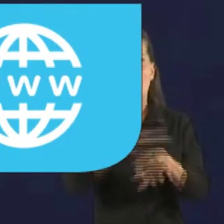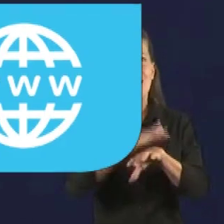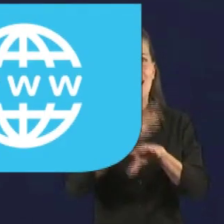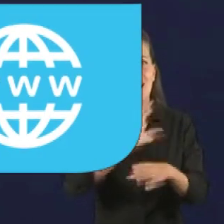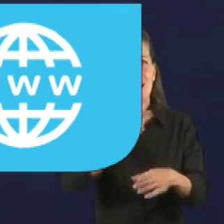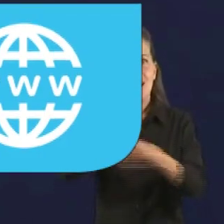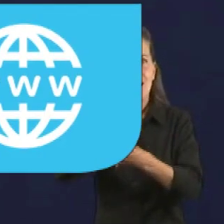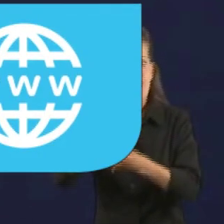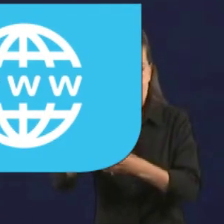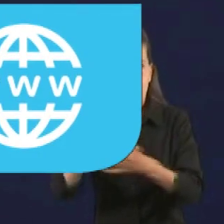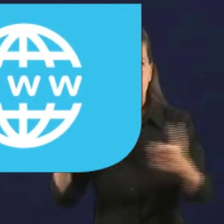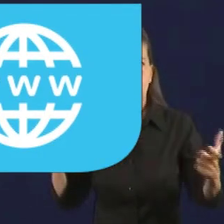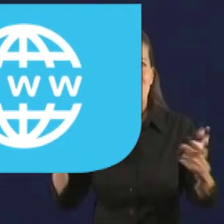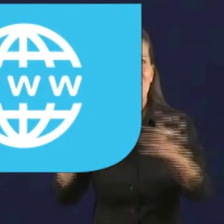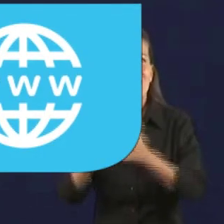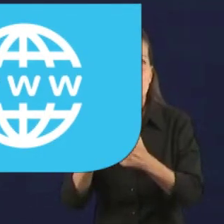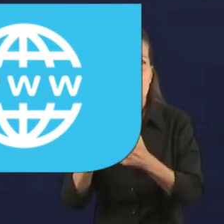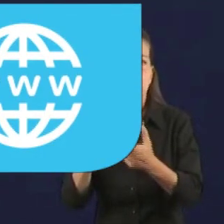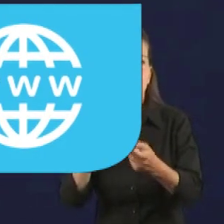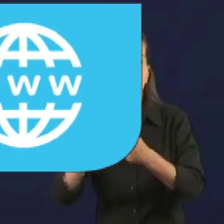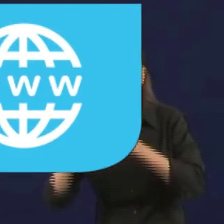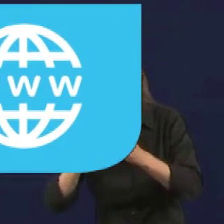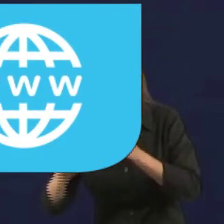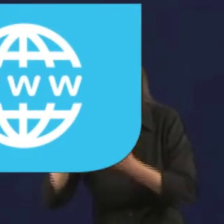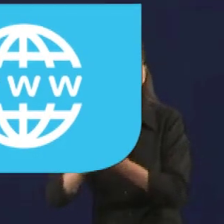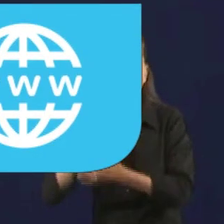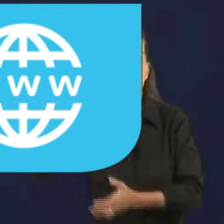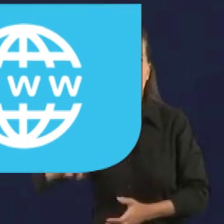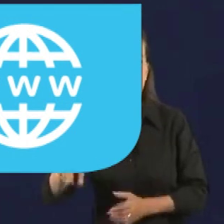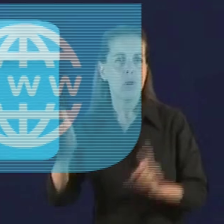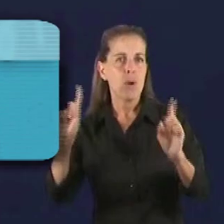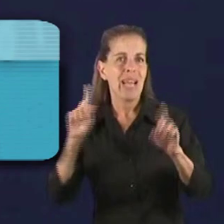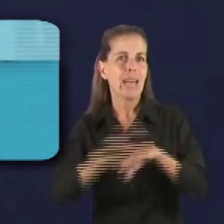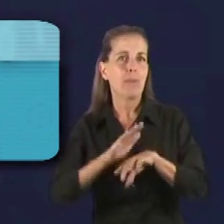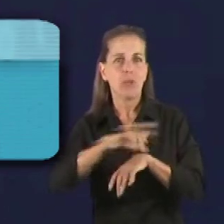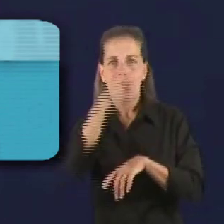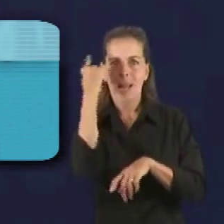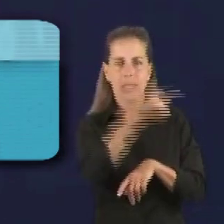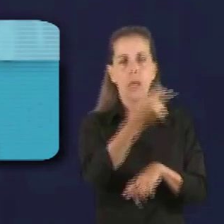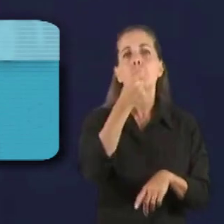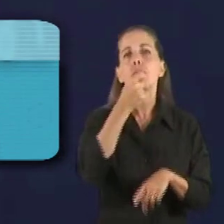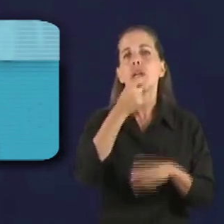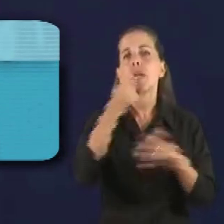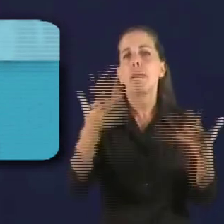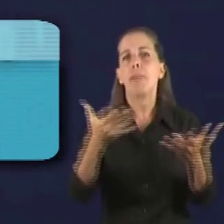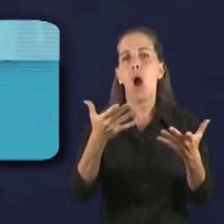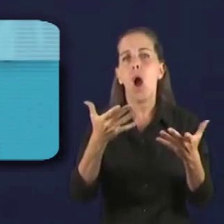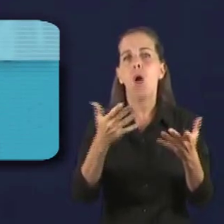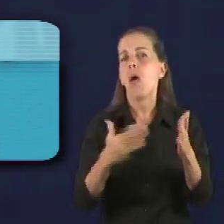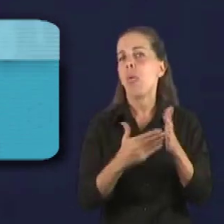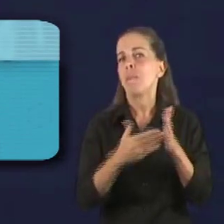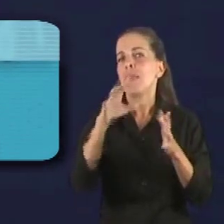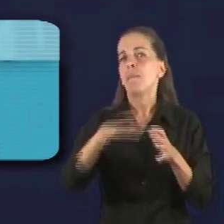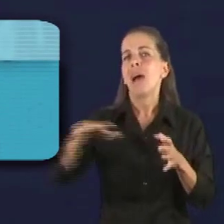en negociaciones salariales en cuestiones que no son responsabilidad de la Nación, como es el caso del transporte de cada una de las